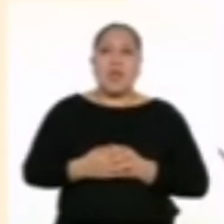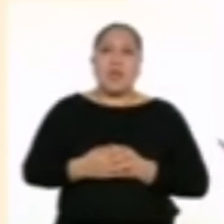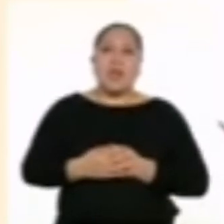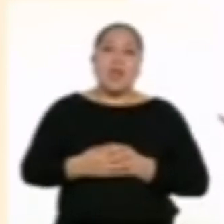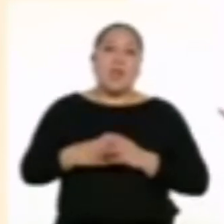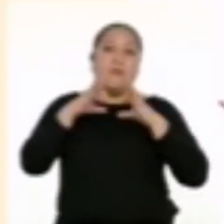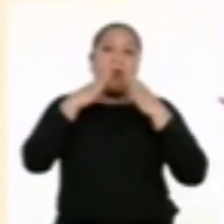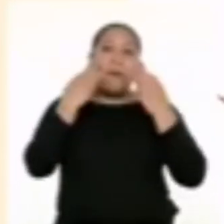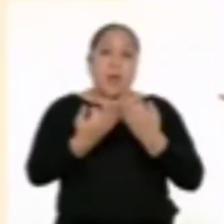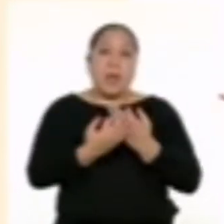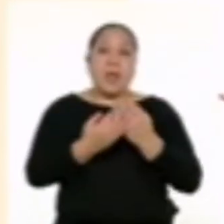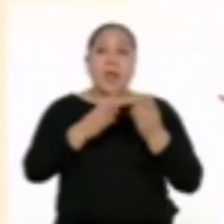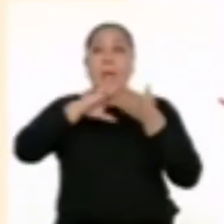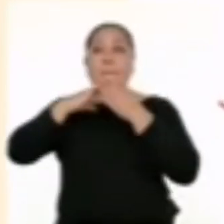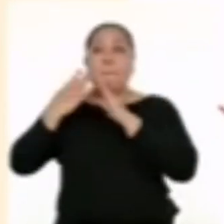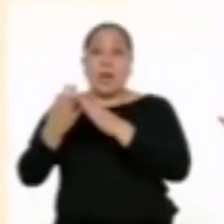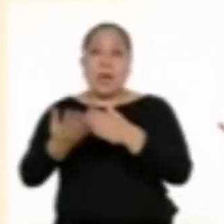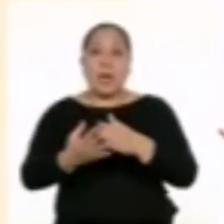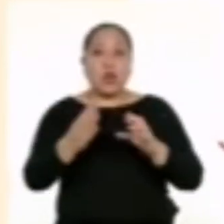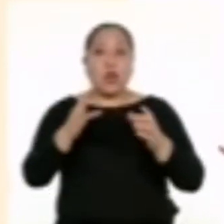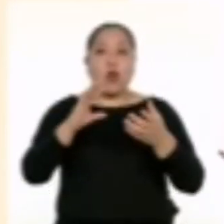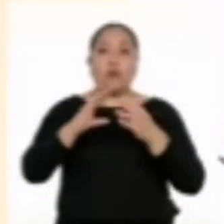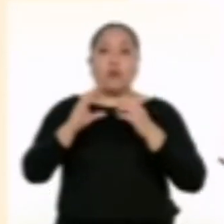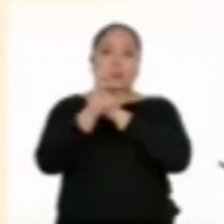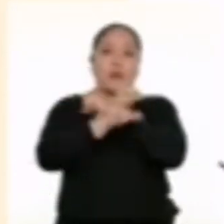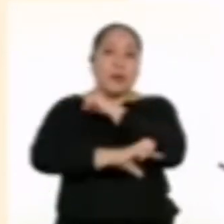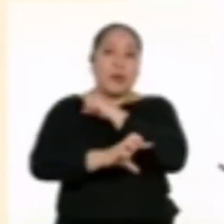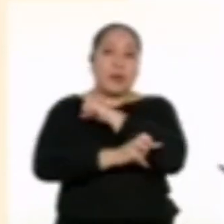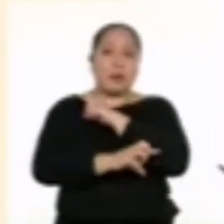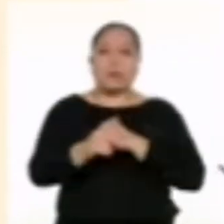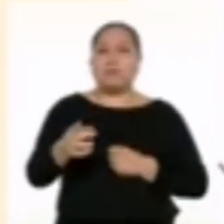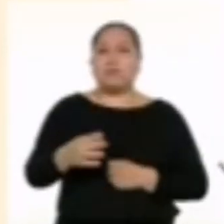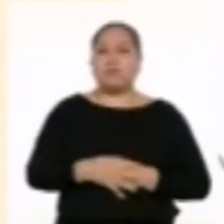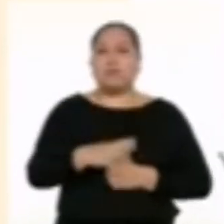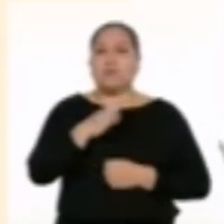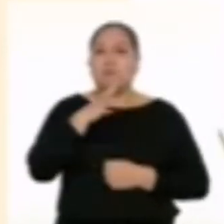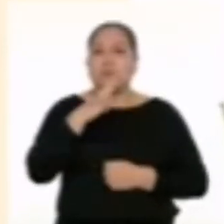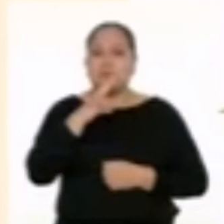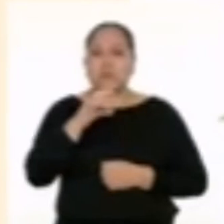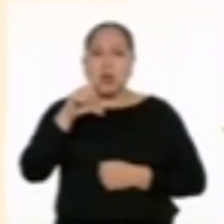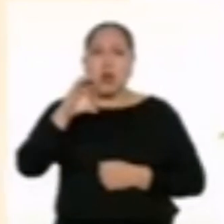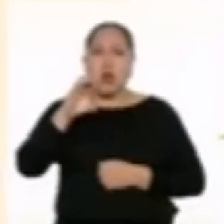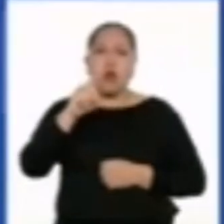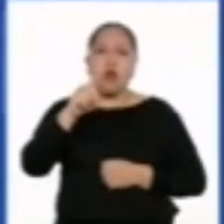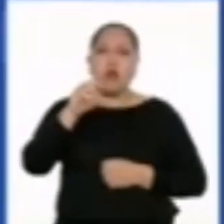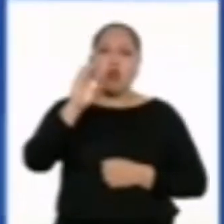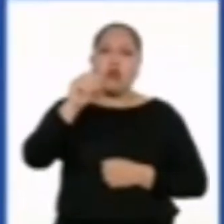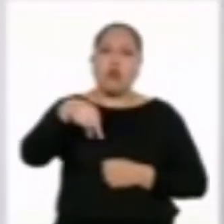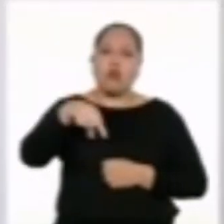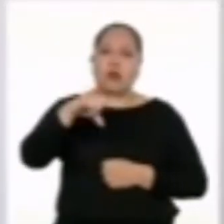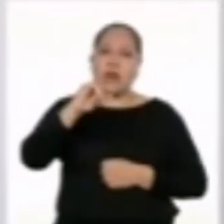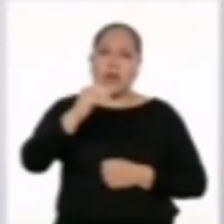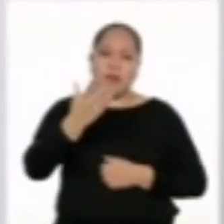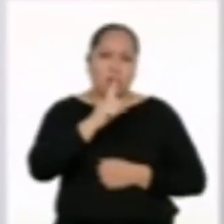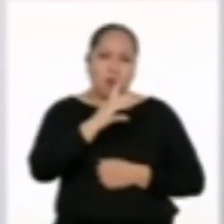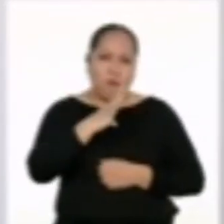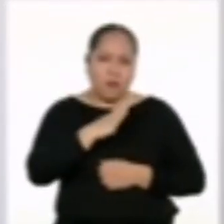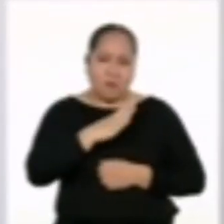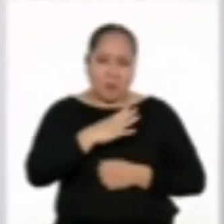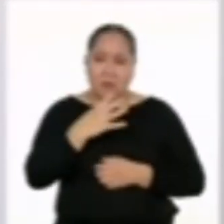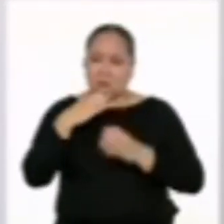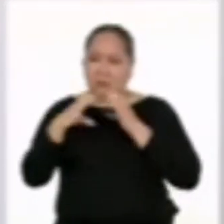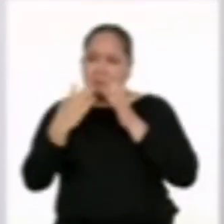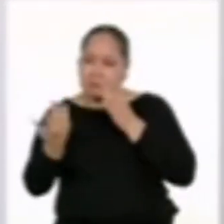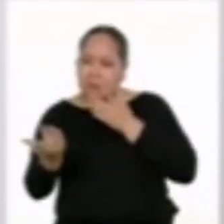país. Tomándose en cuenta, deberíamos usar un registro coloquial, para que se sienta cercano y familiar. Solo nos